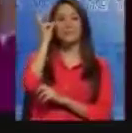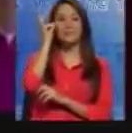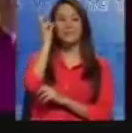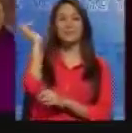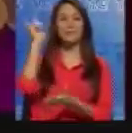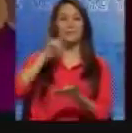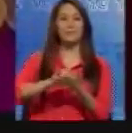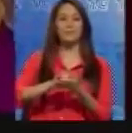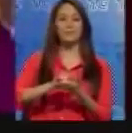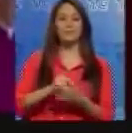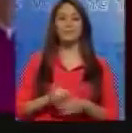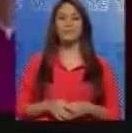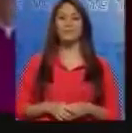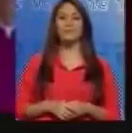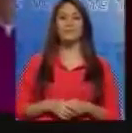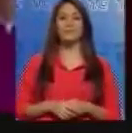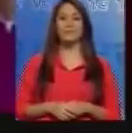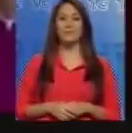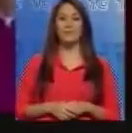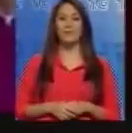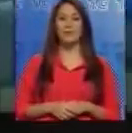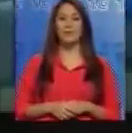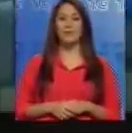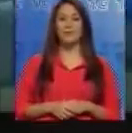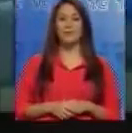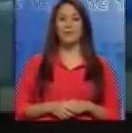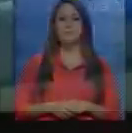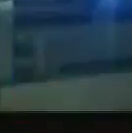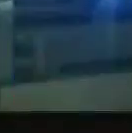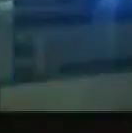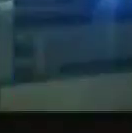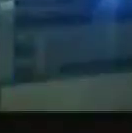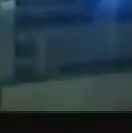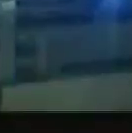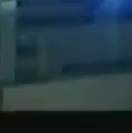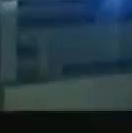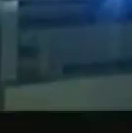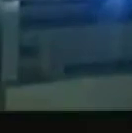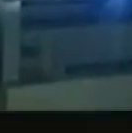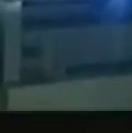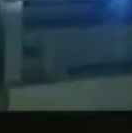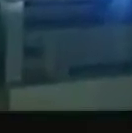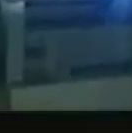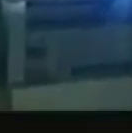Bergoglio, el Papa argentino. Alcibiades Onofre, TC Televisión.